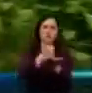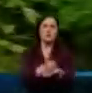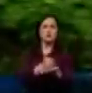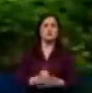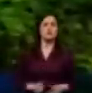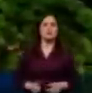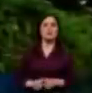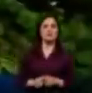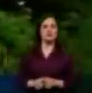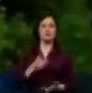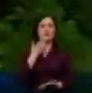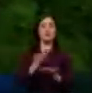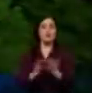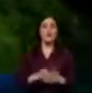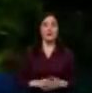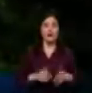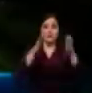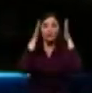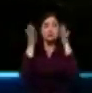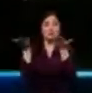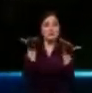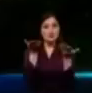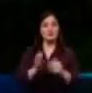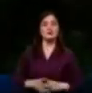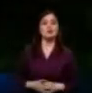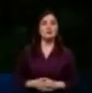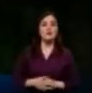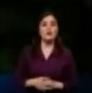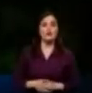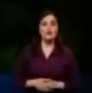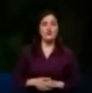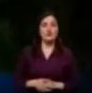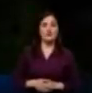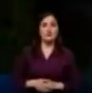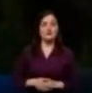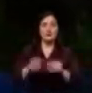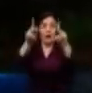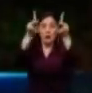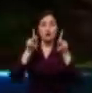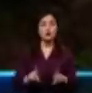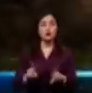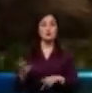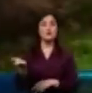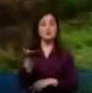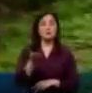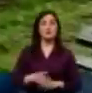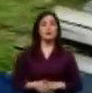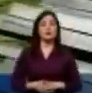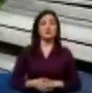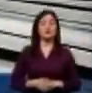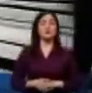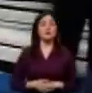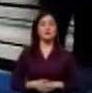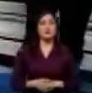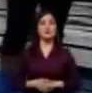puente peatonal. Muchísimas gracias. Ya escucharon ustedes, amigos televidentes, les mostramos una vez más este puente, no solo que ya técnicamente